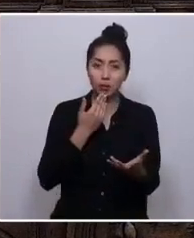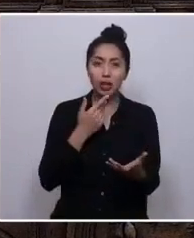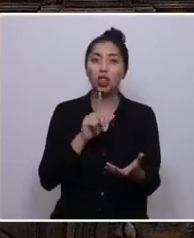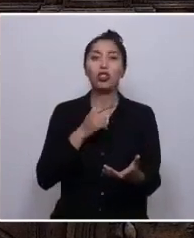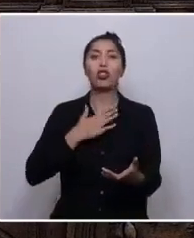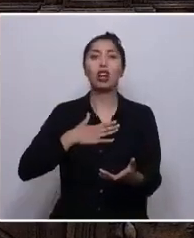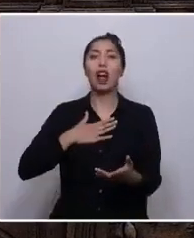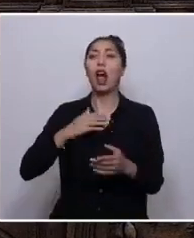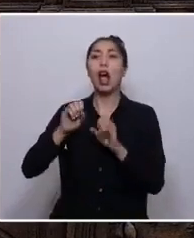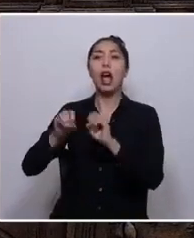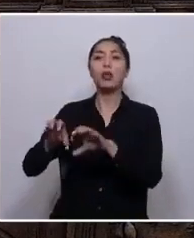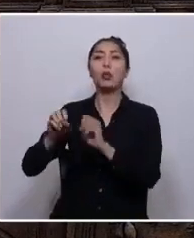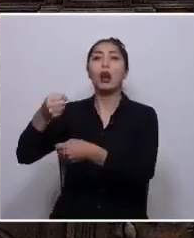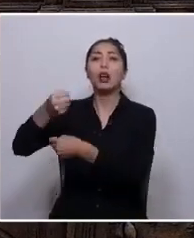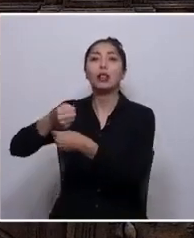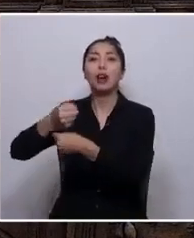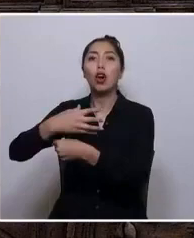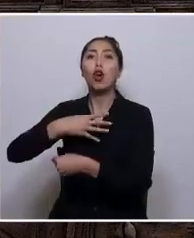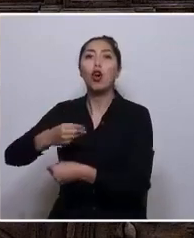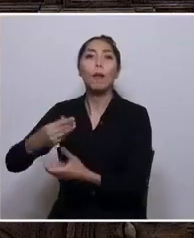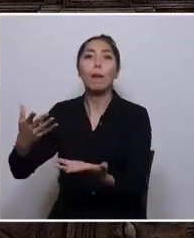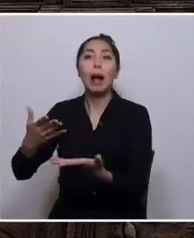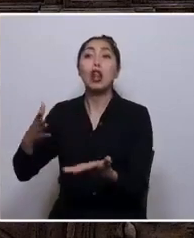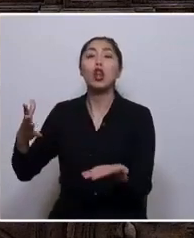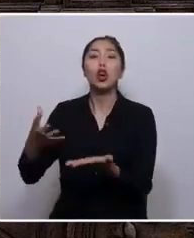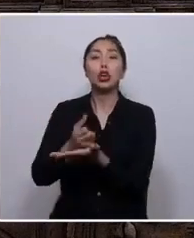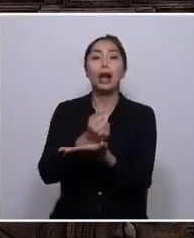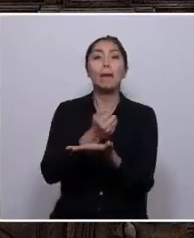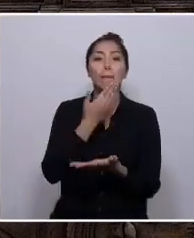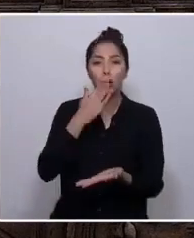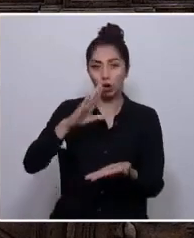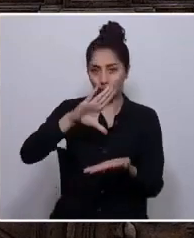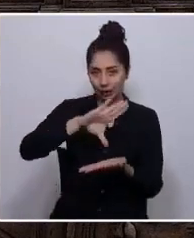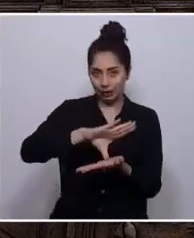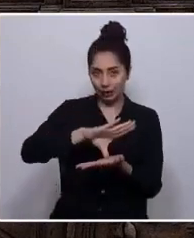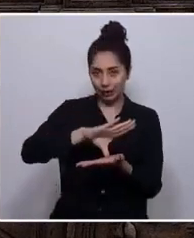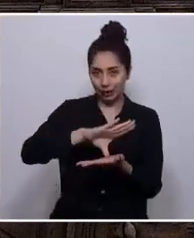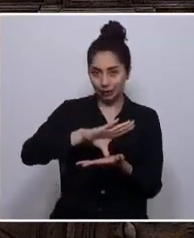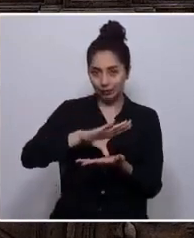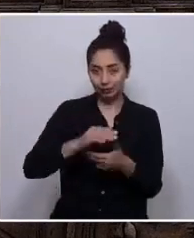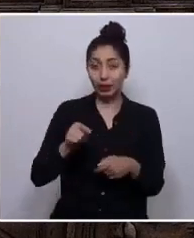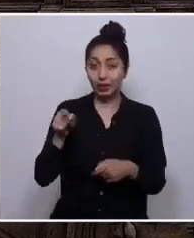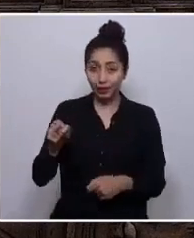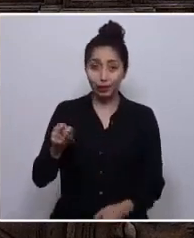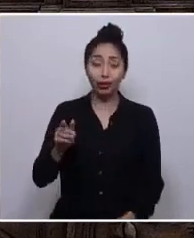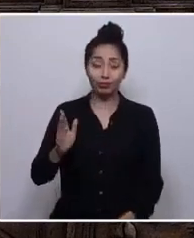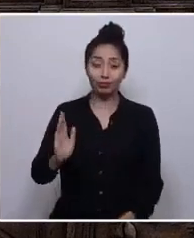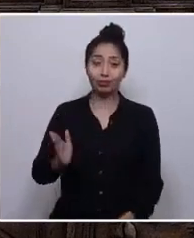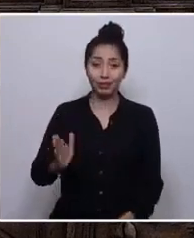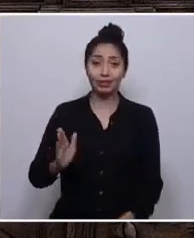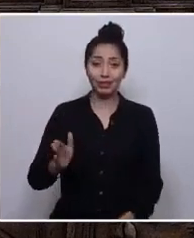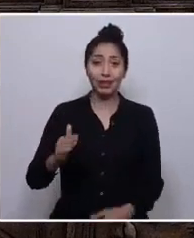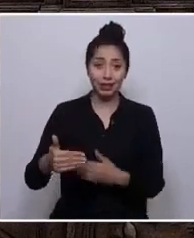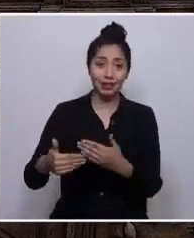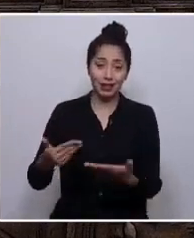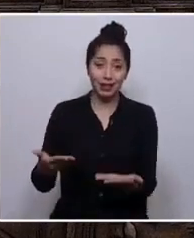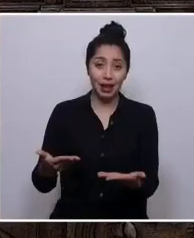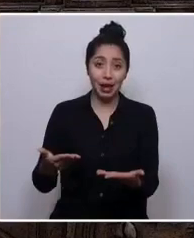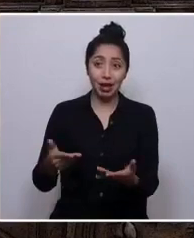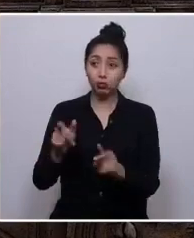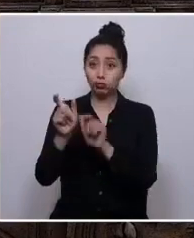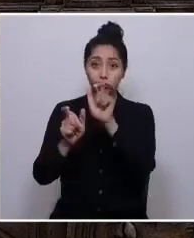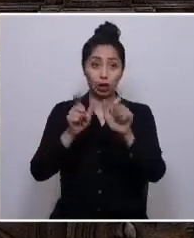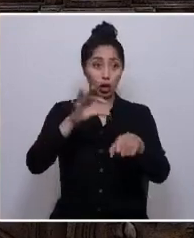para un mejor país algo de eso aún subsiste las y los médicos